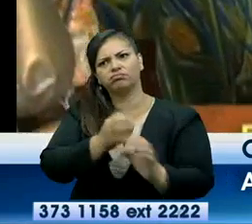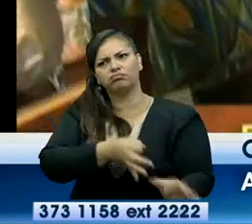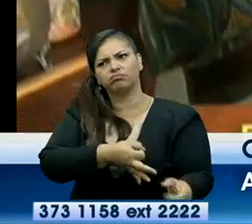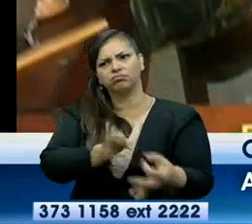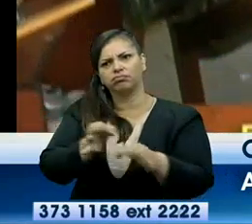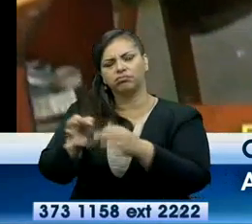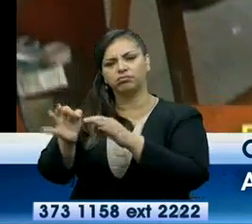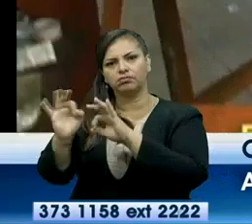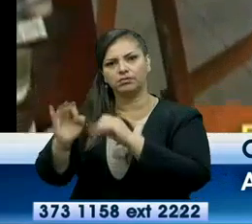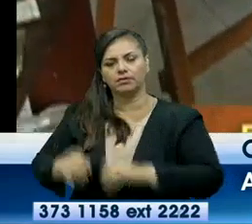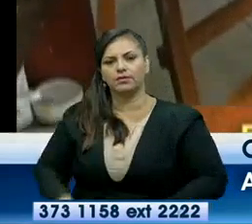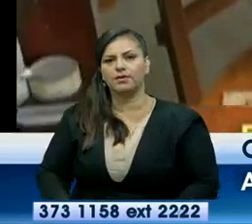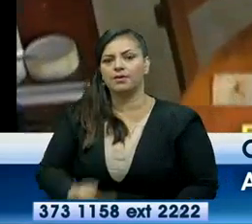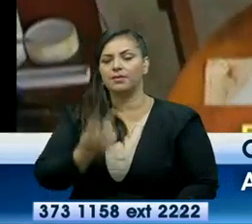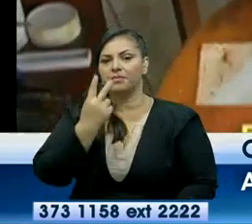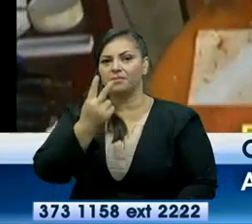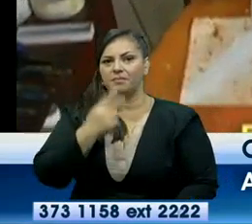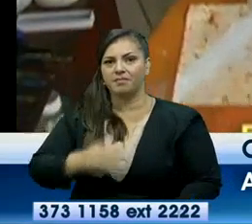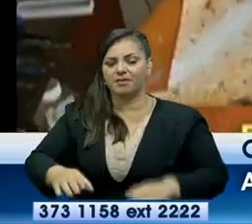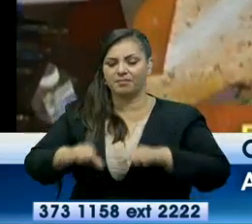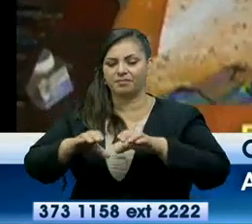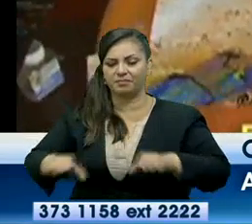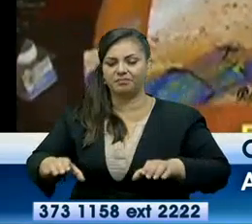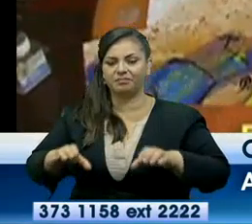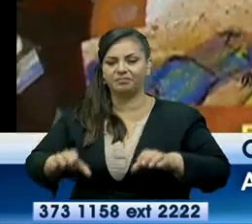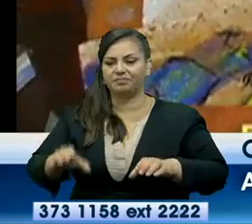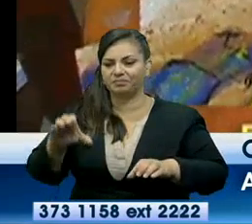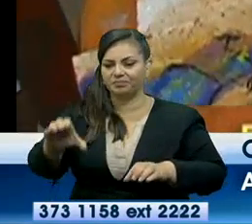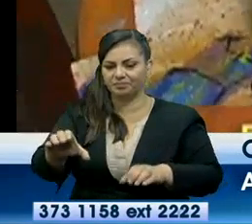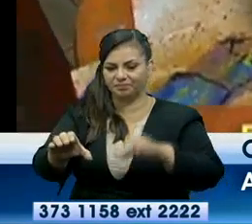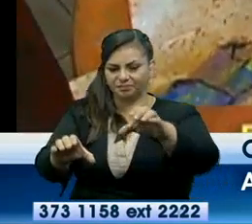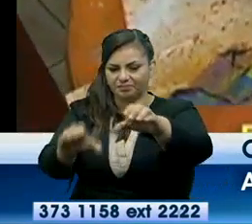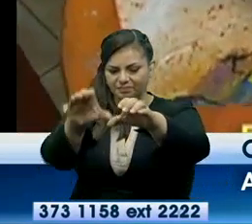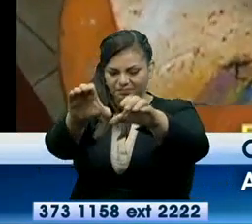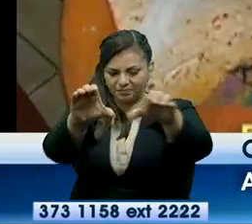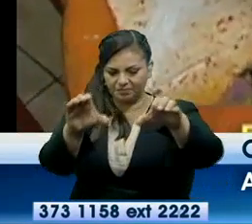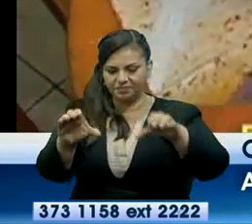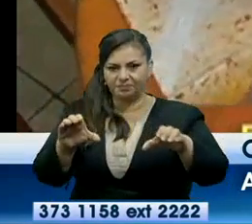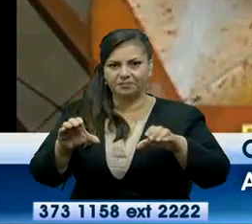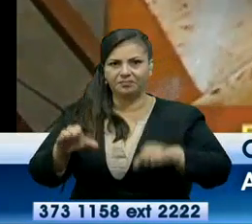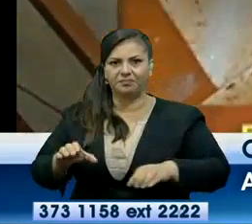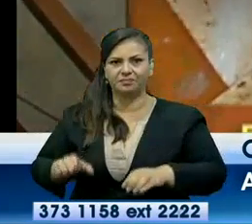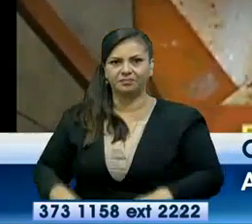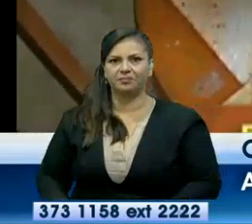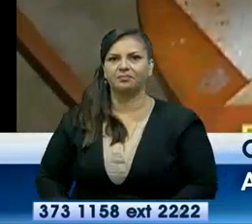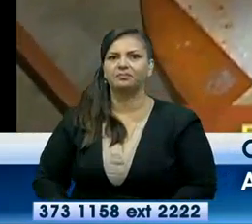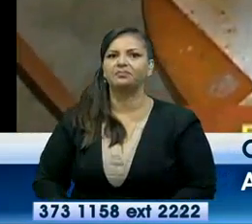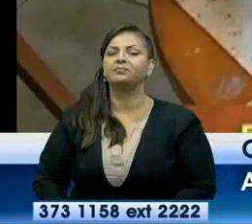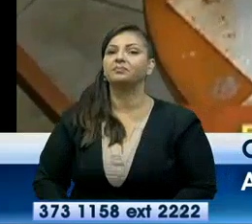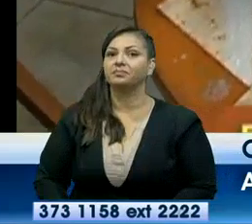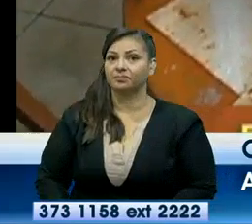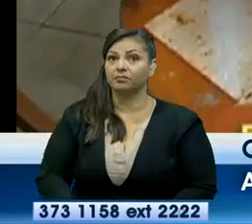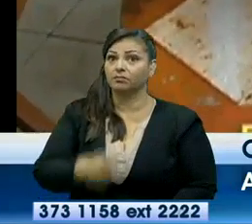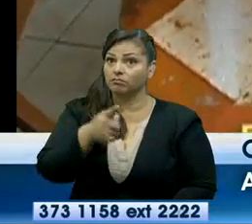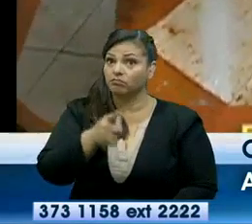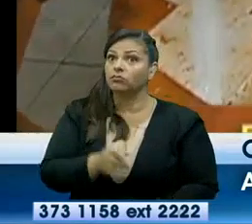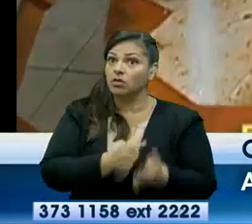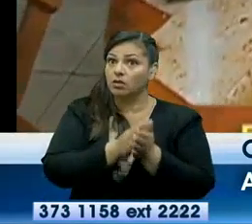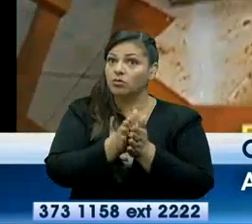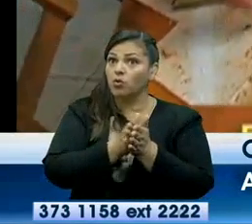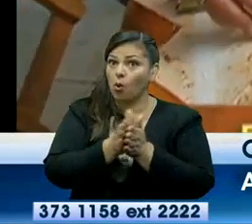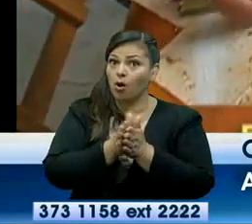esto está integrada con con la primera con acrílicos y la tinta del cacao que ustedes la pueden